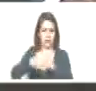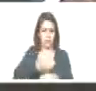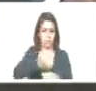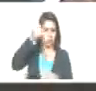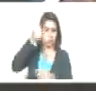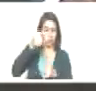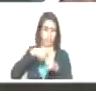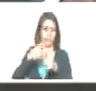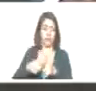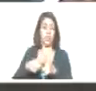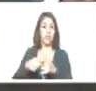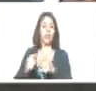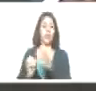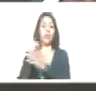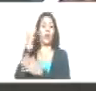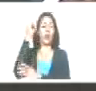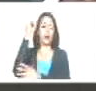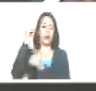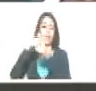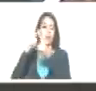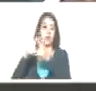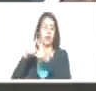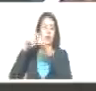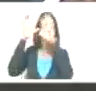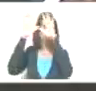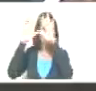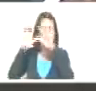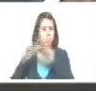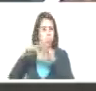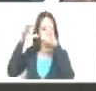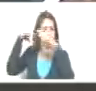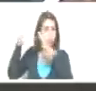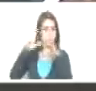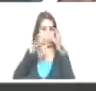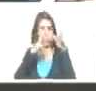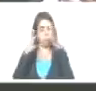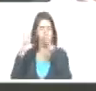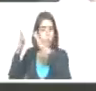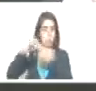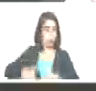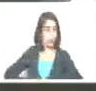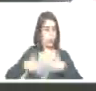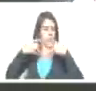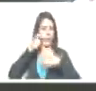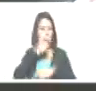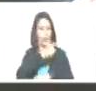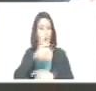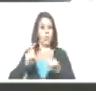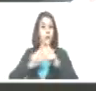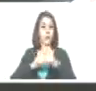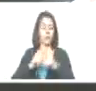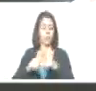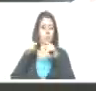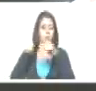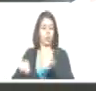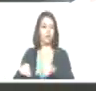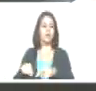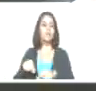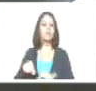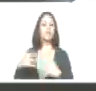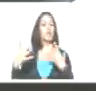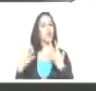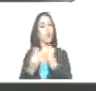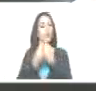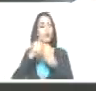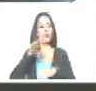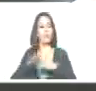árbol de rocío agudo, violento del cóleras del pueblo. Por ello, pido que caminemos juntos,